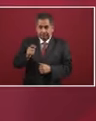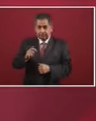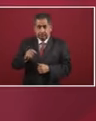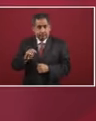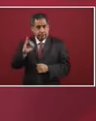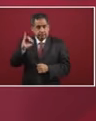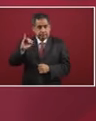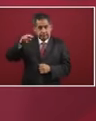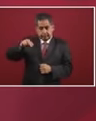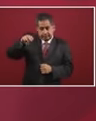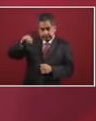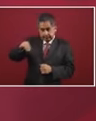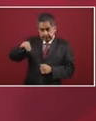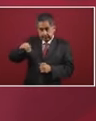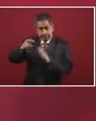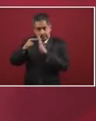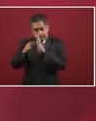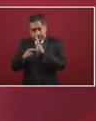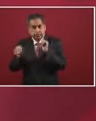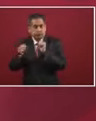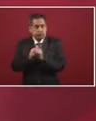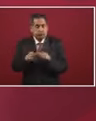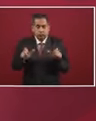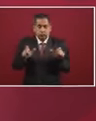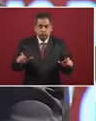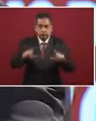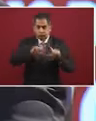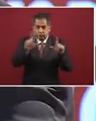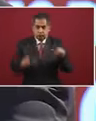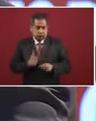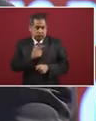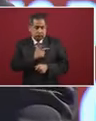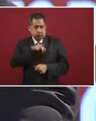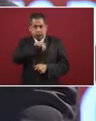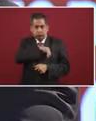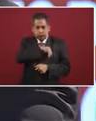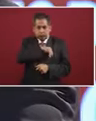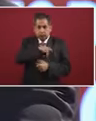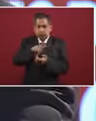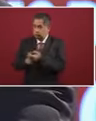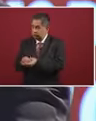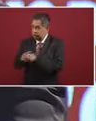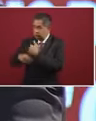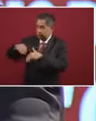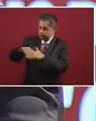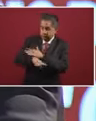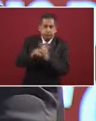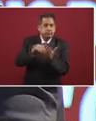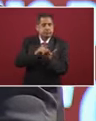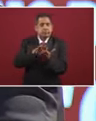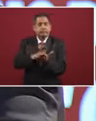Instituto Nacional de Migración con apoyo de la Guardia Nacional es que quien entra a nuestro territorio se registre.